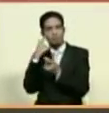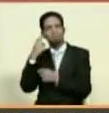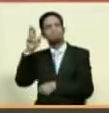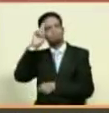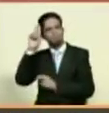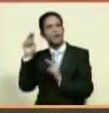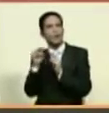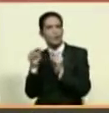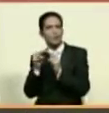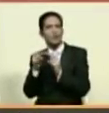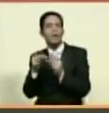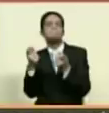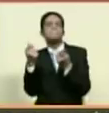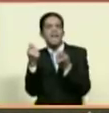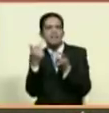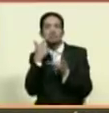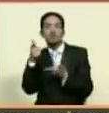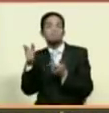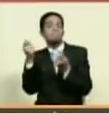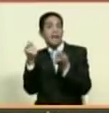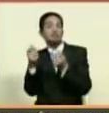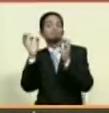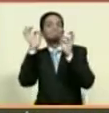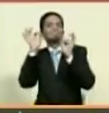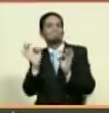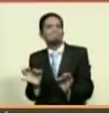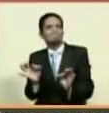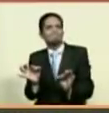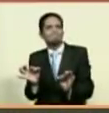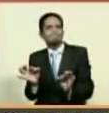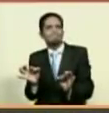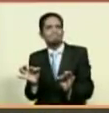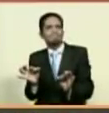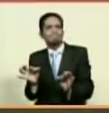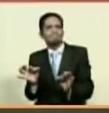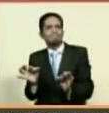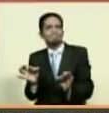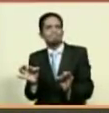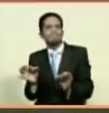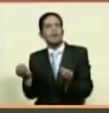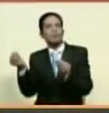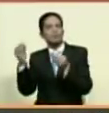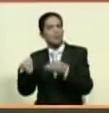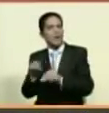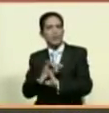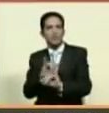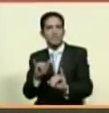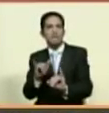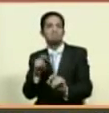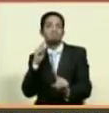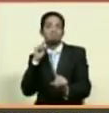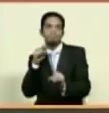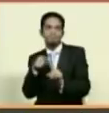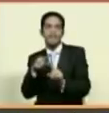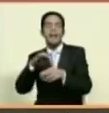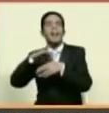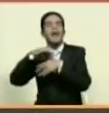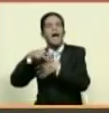precio es el precio acordado, justo y solidario para garantizar de que la